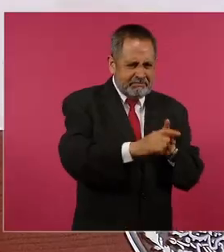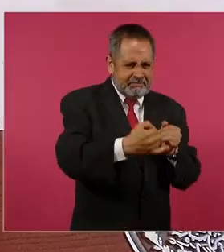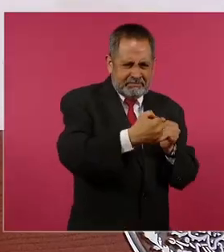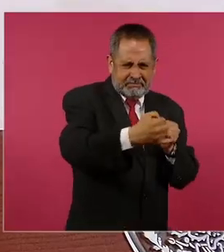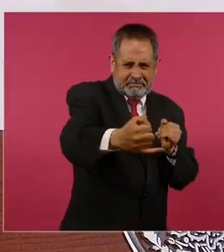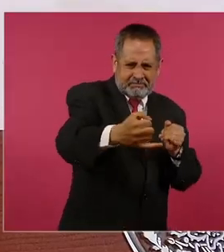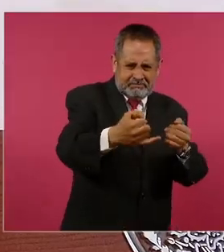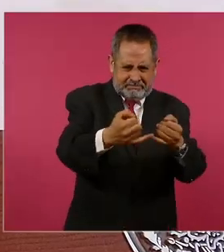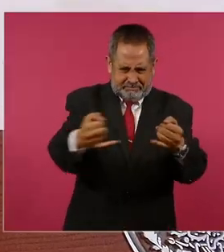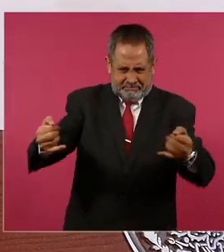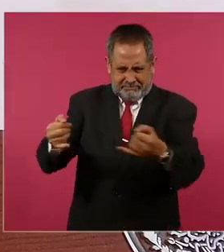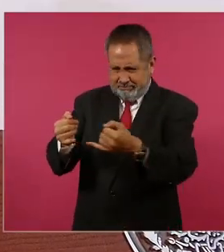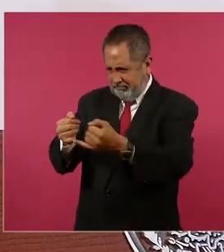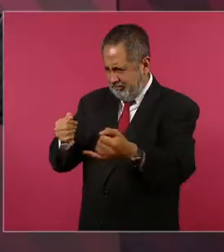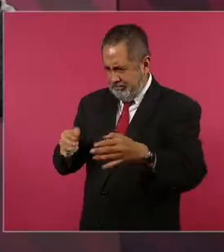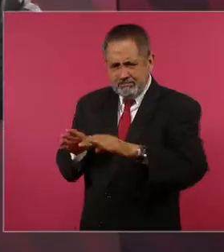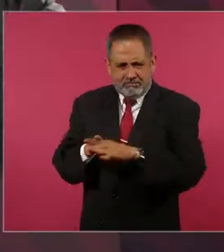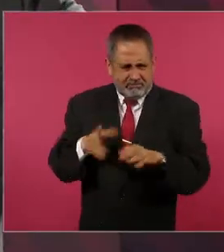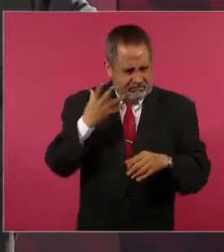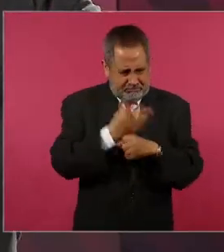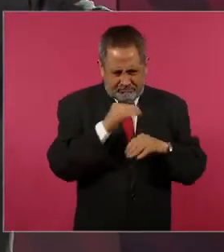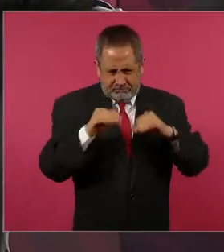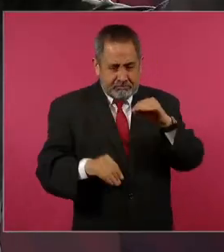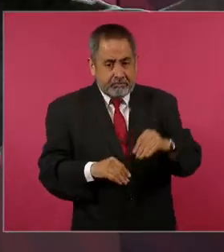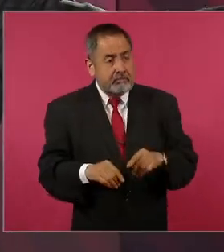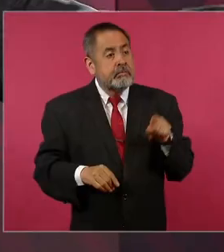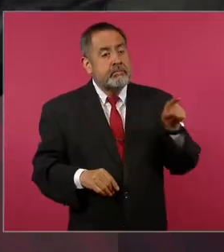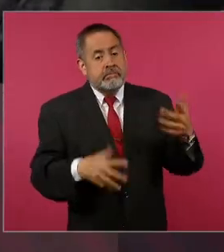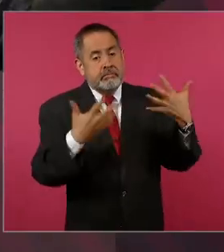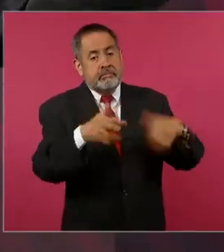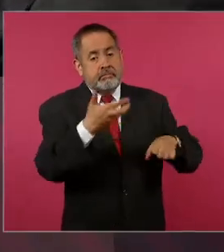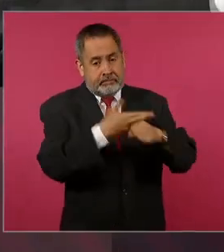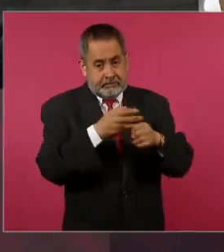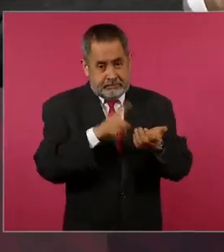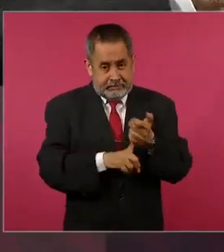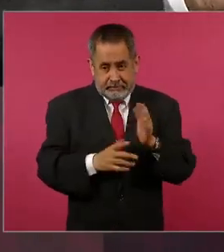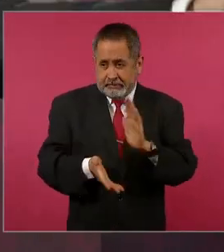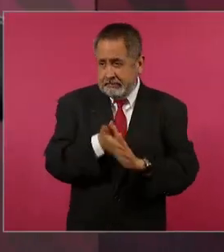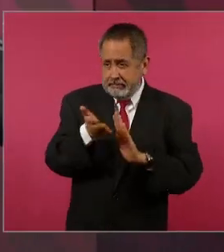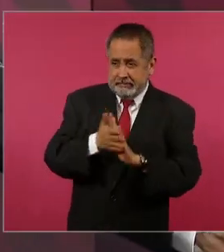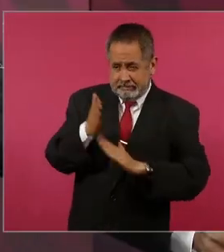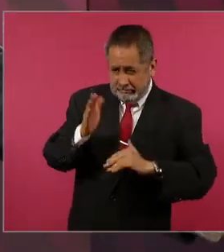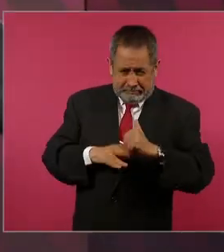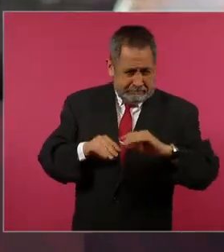estaba despoblado el territorio, entonces las empresas deslindadoras